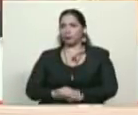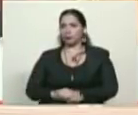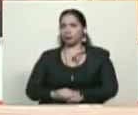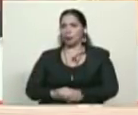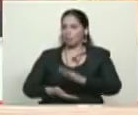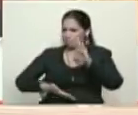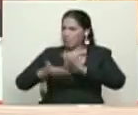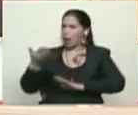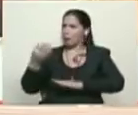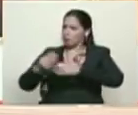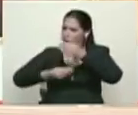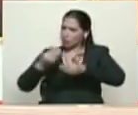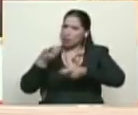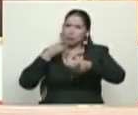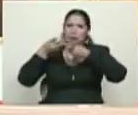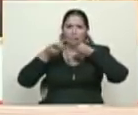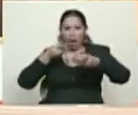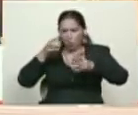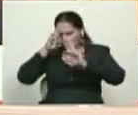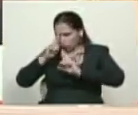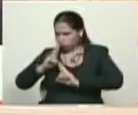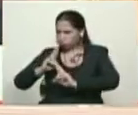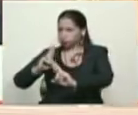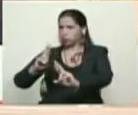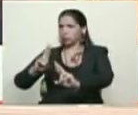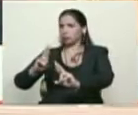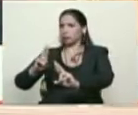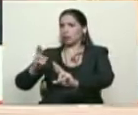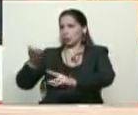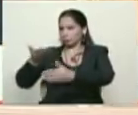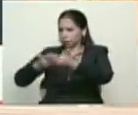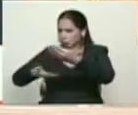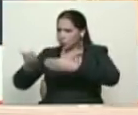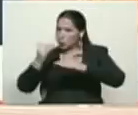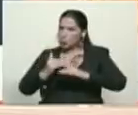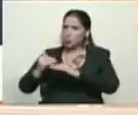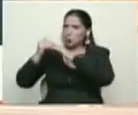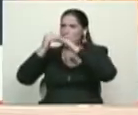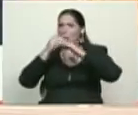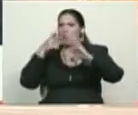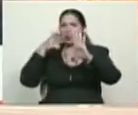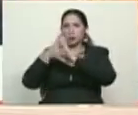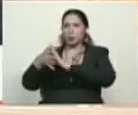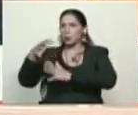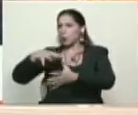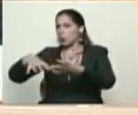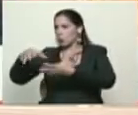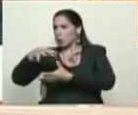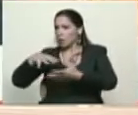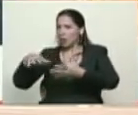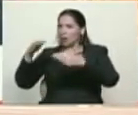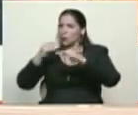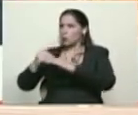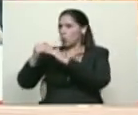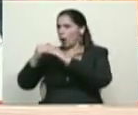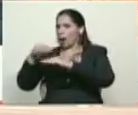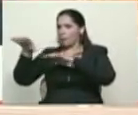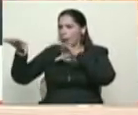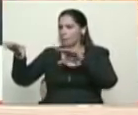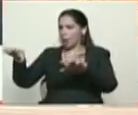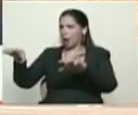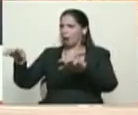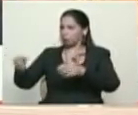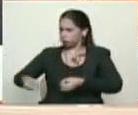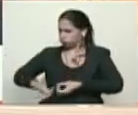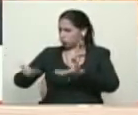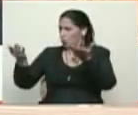Vamos a establecer un diálogo respetuosos entre iguales sobre los asuntos comunes de nuestros países, con agenda abierta,